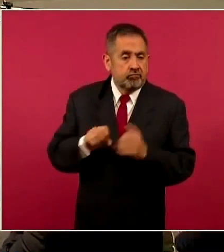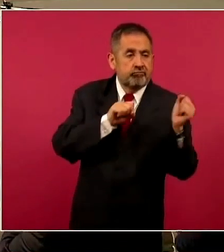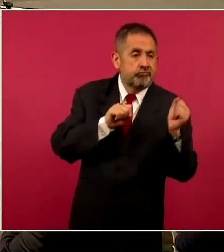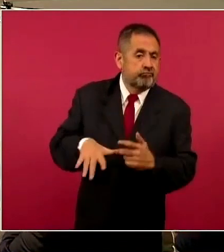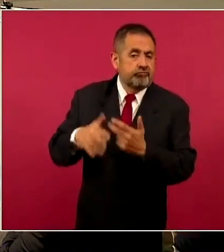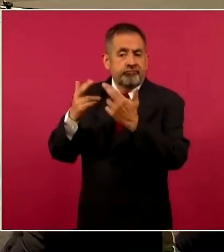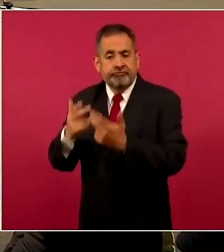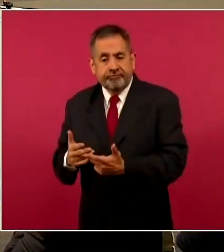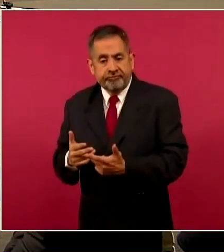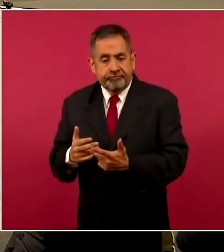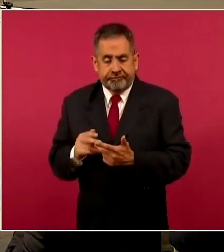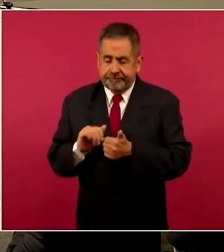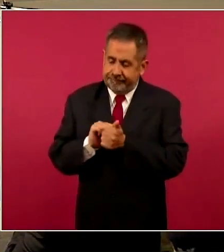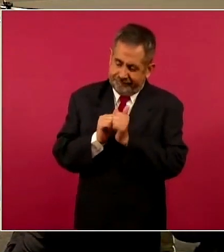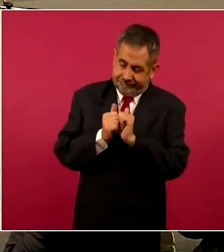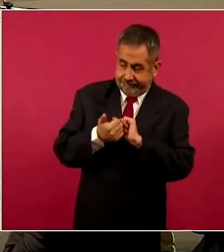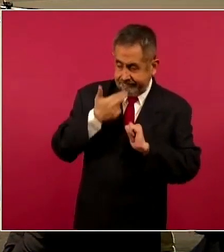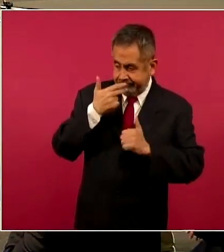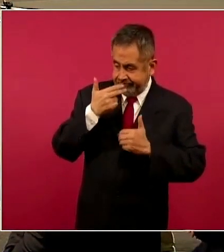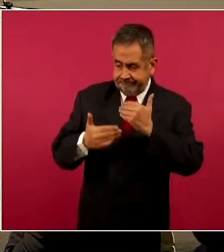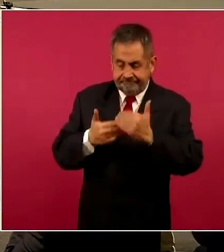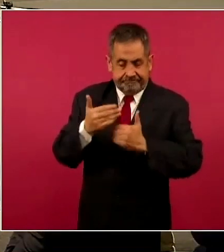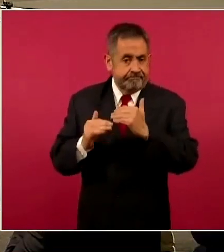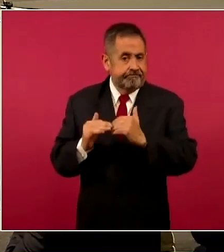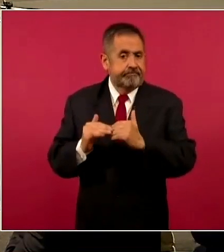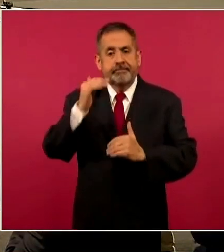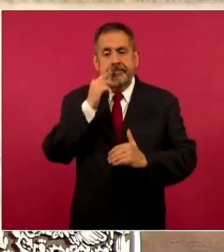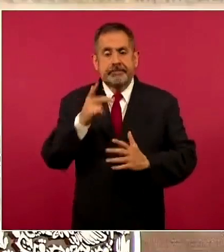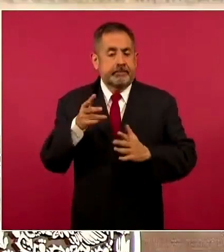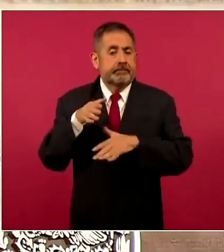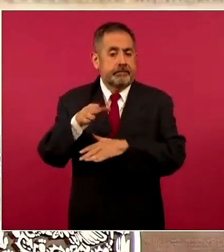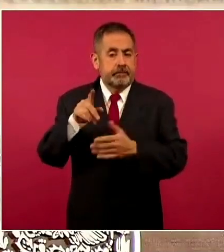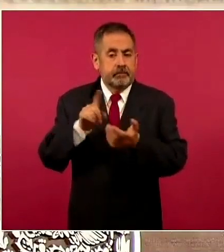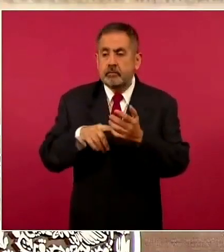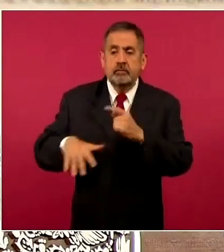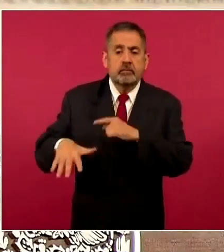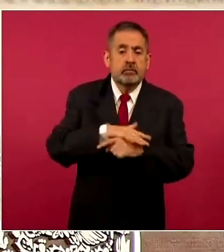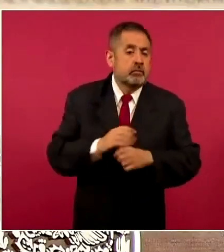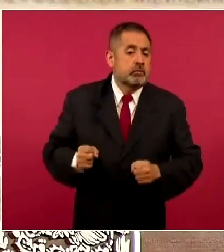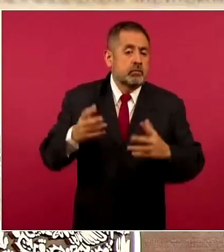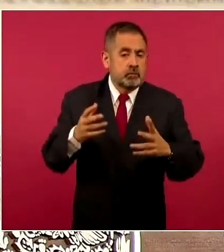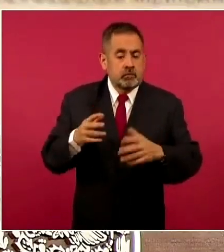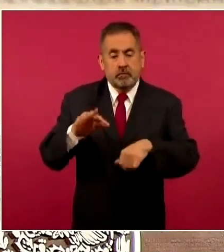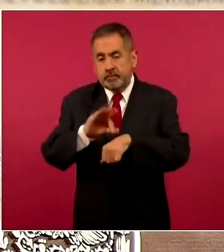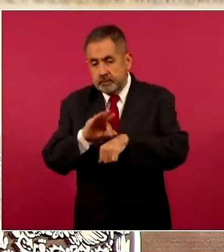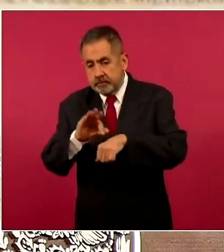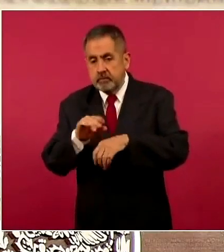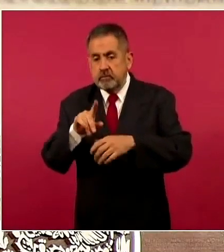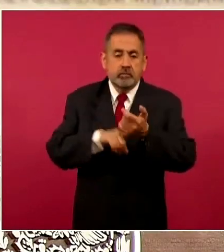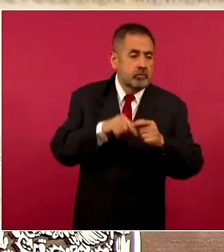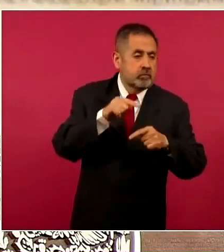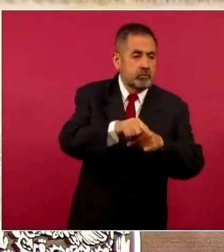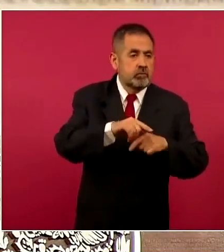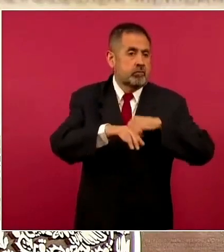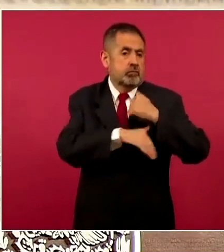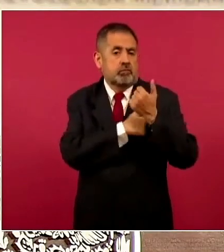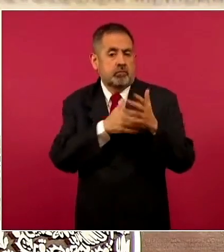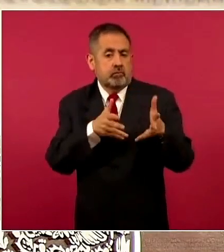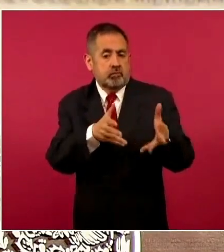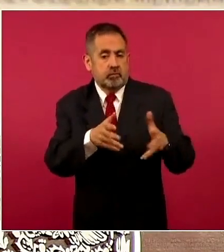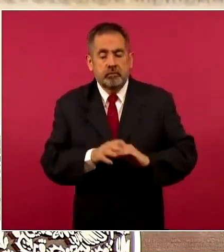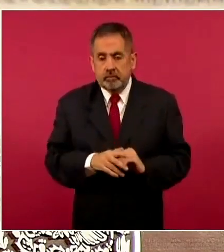de medicamentos. Es en el reporte que nos indican sobre la cobertura que hay, tanto en farmacias como en almacenes. Ahí todavía